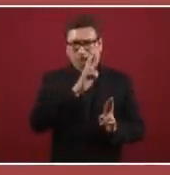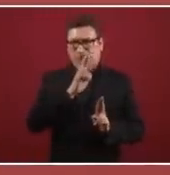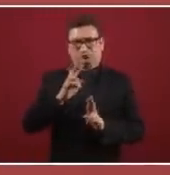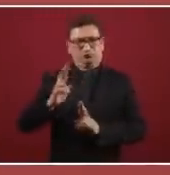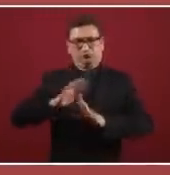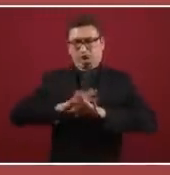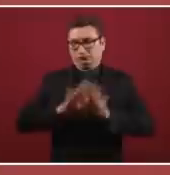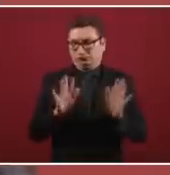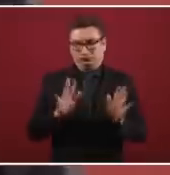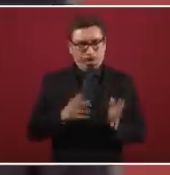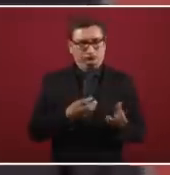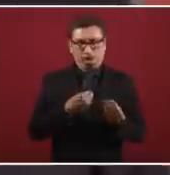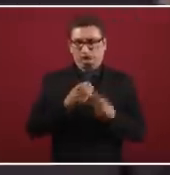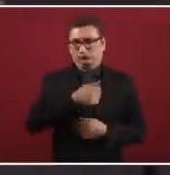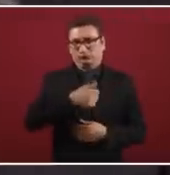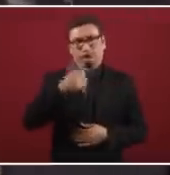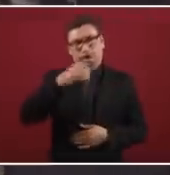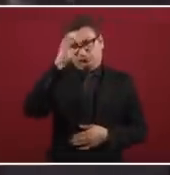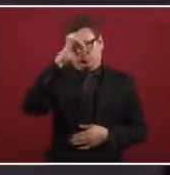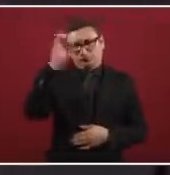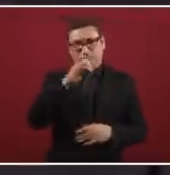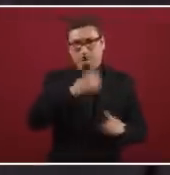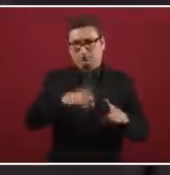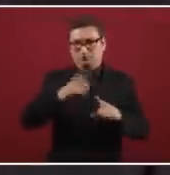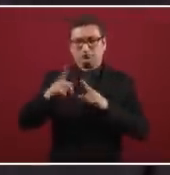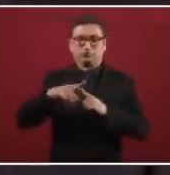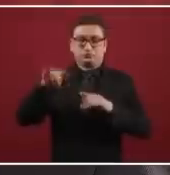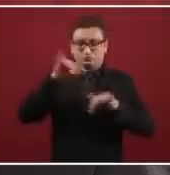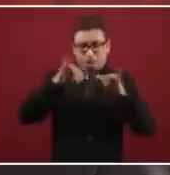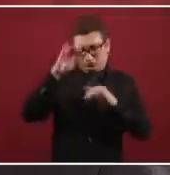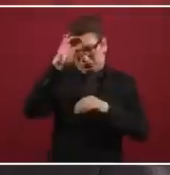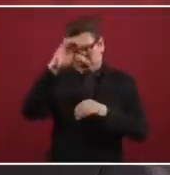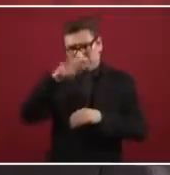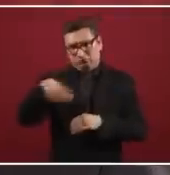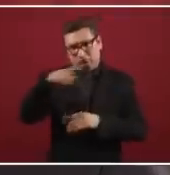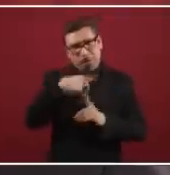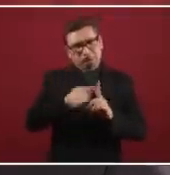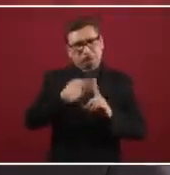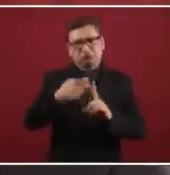¿no?, las opiniones de los científicos, de los críticos,